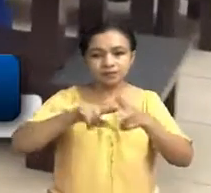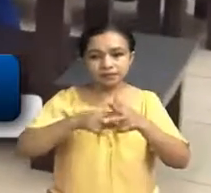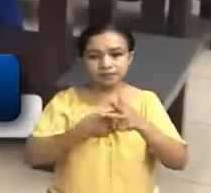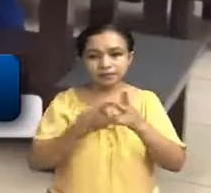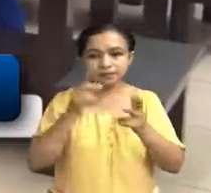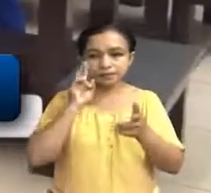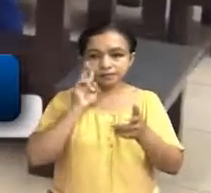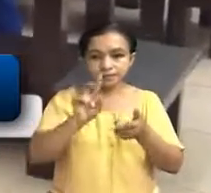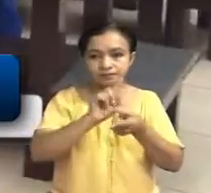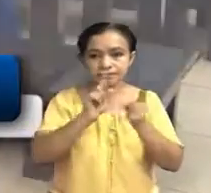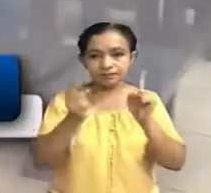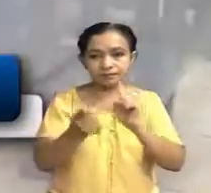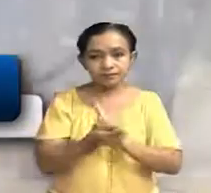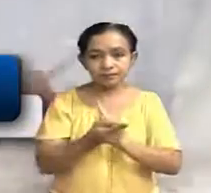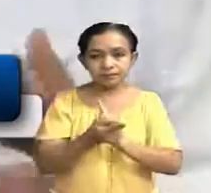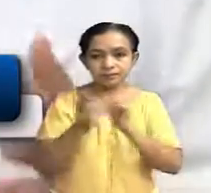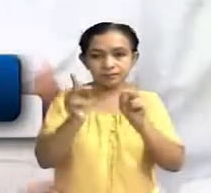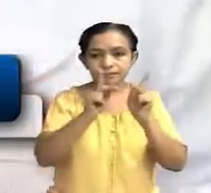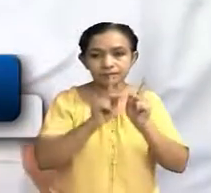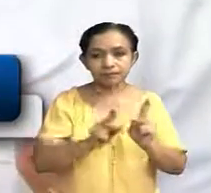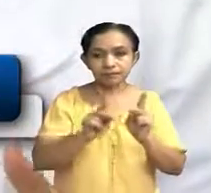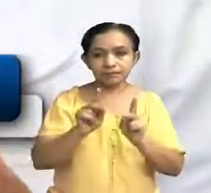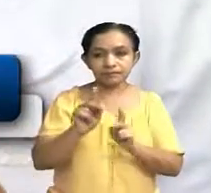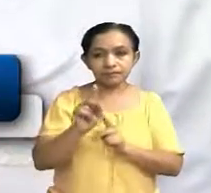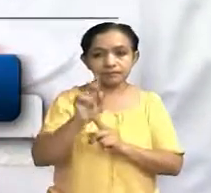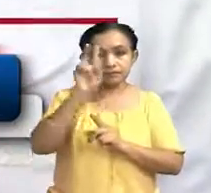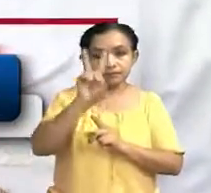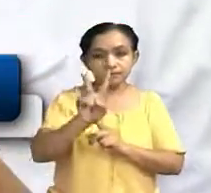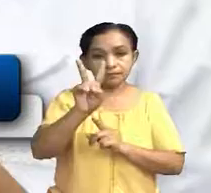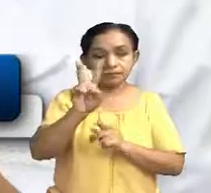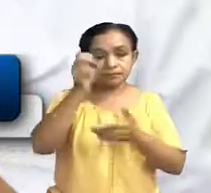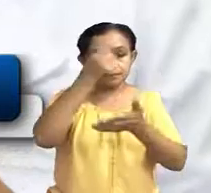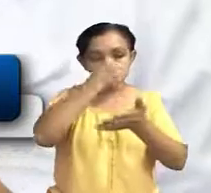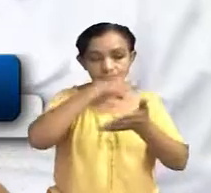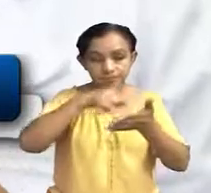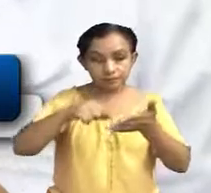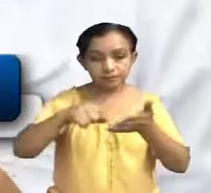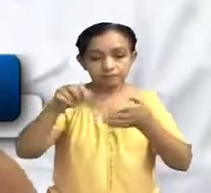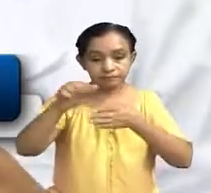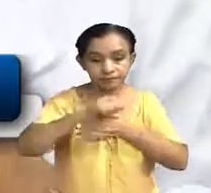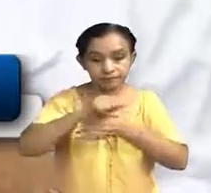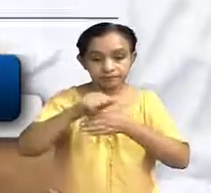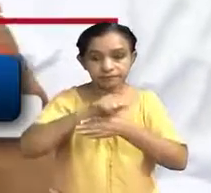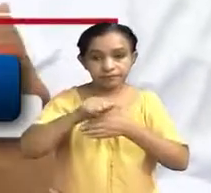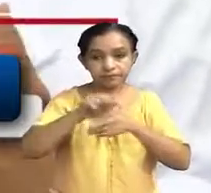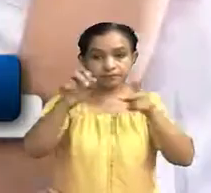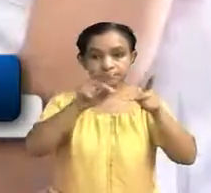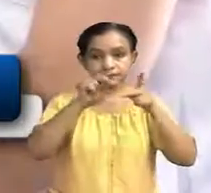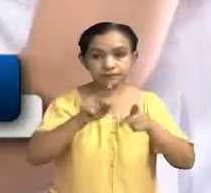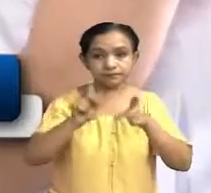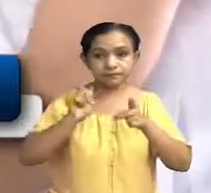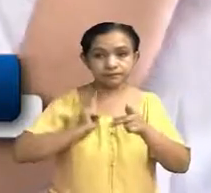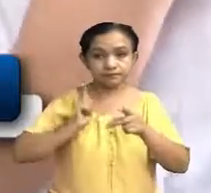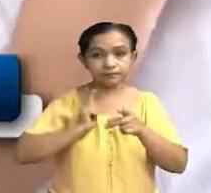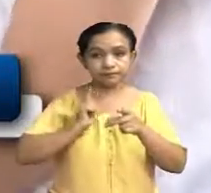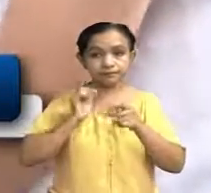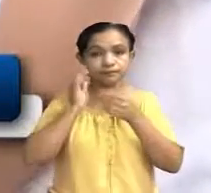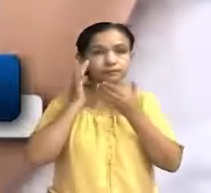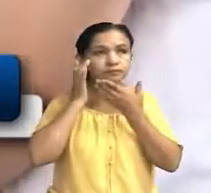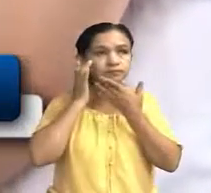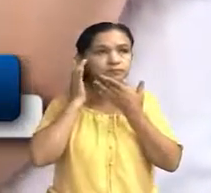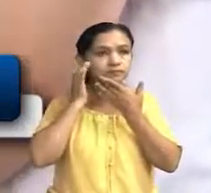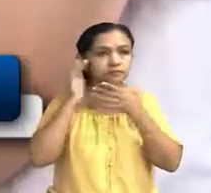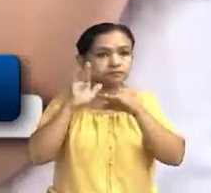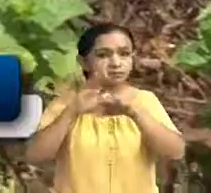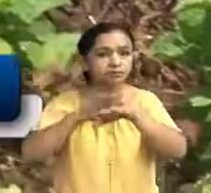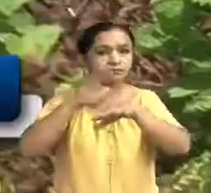ver cambios en el paciente después de la segunda semana con estas terapias. El paciente ya empieza a tener tanto sensibilidad